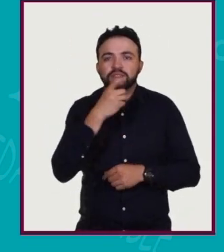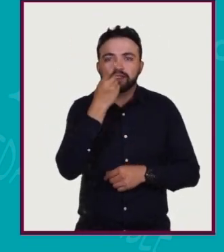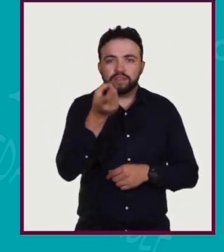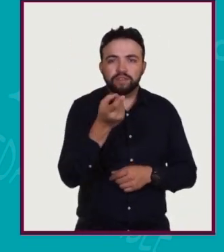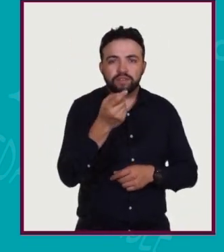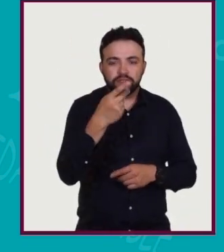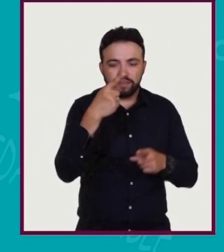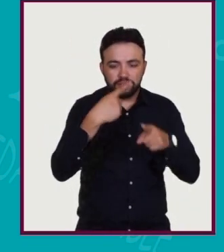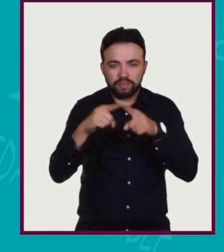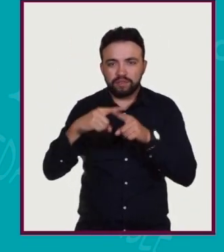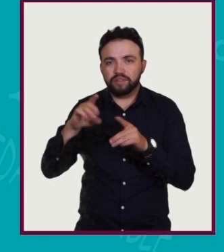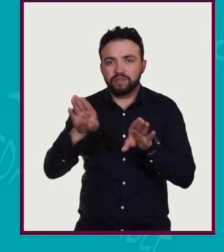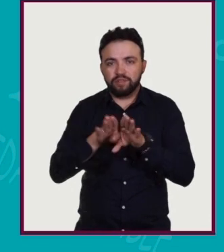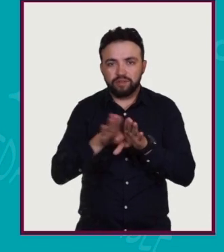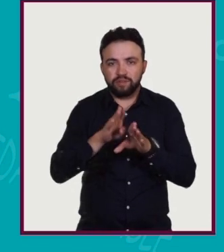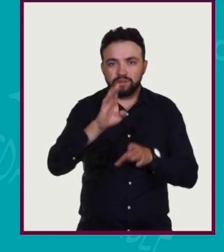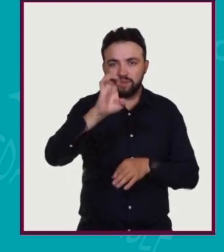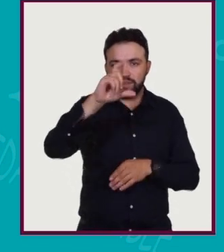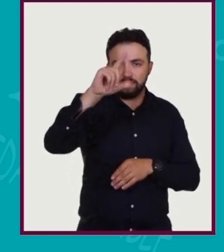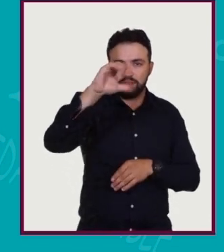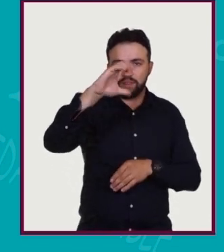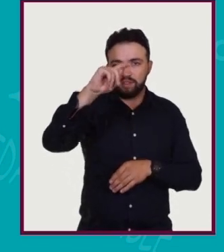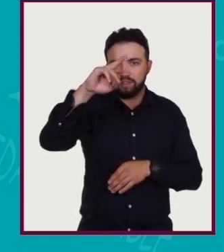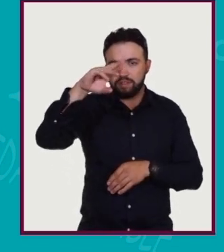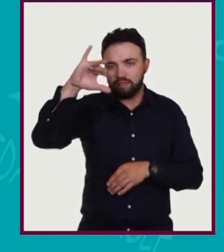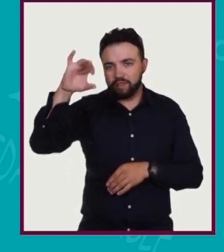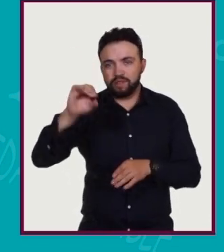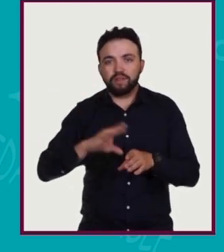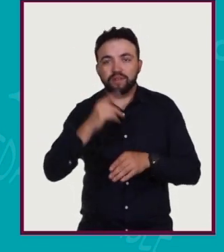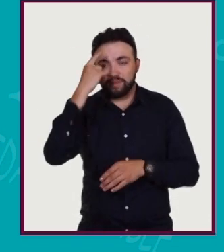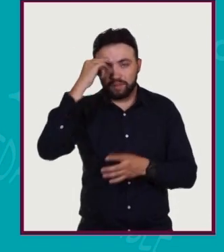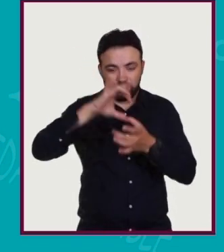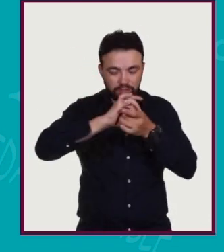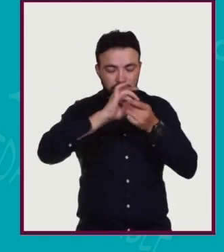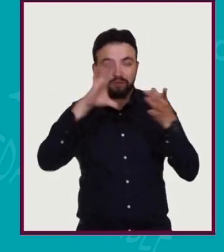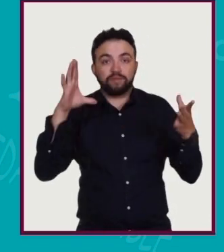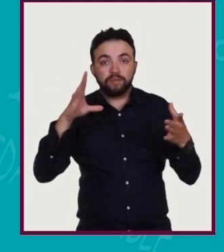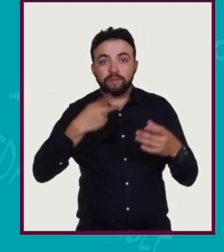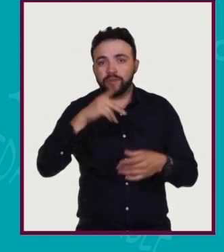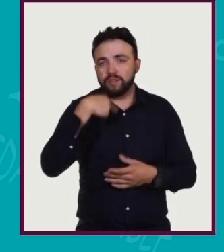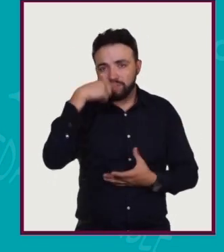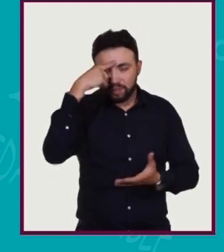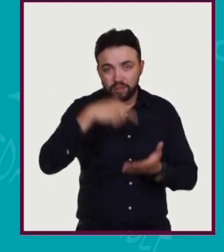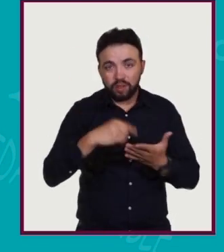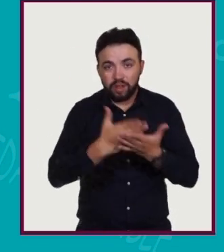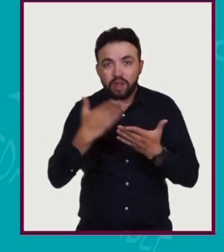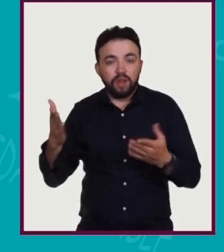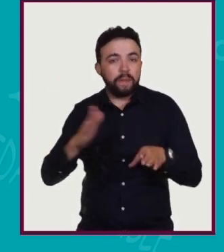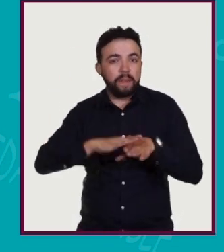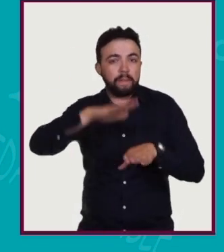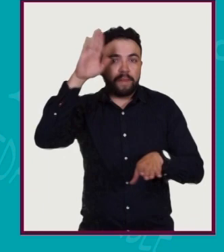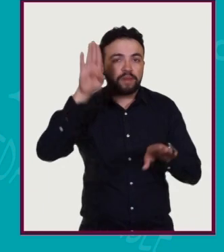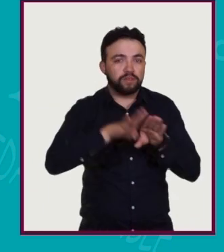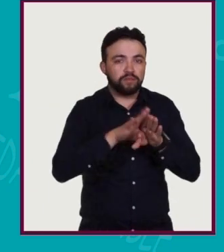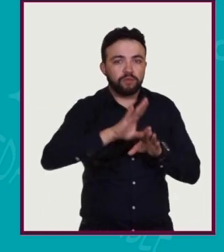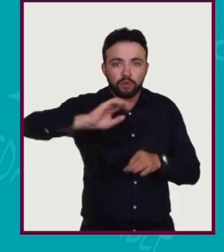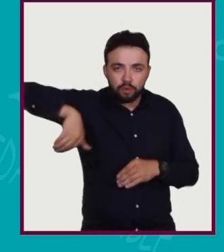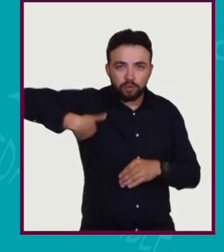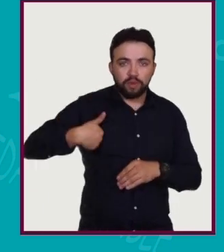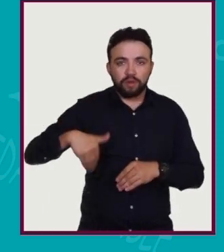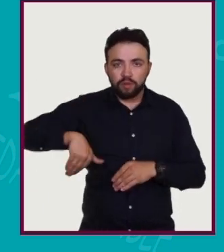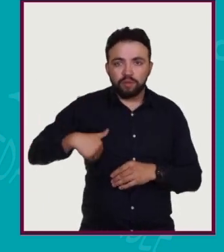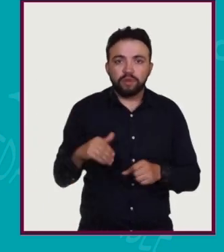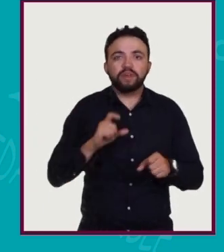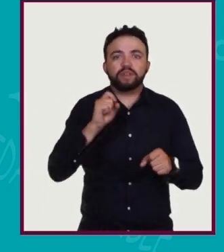electrónicos atrofian nuestra memoria. Sin embargo, creo que hoy en día archivamos muchos más memes y muchísimos más gestos y